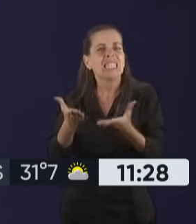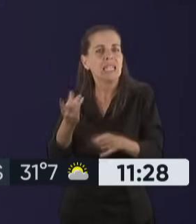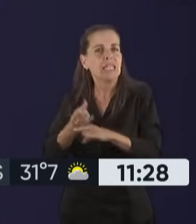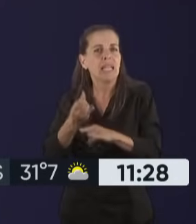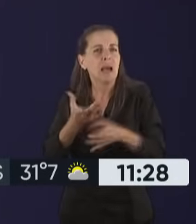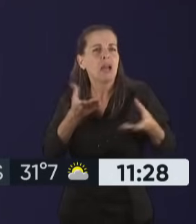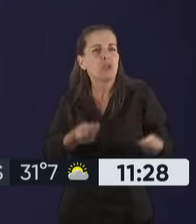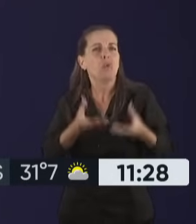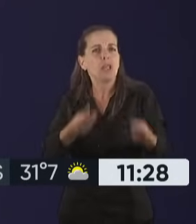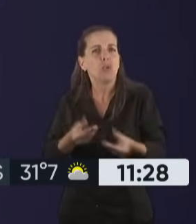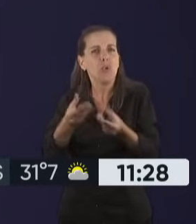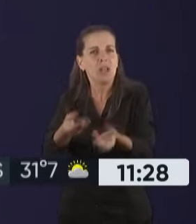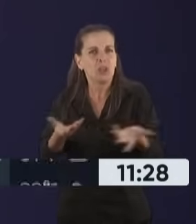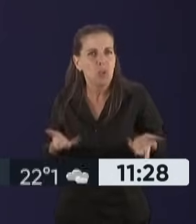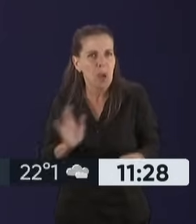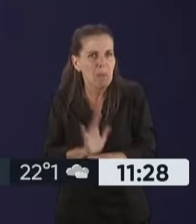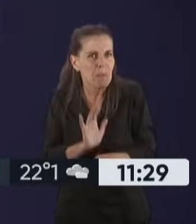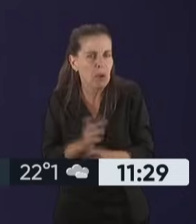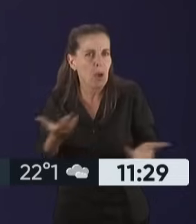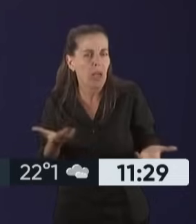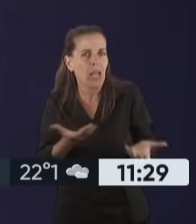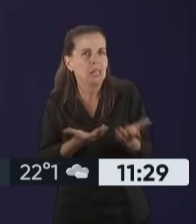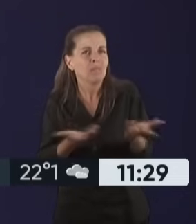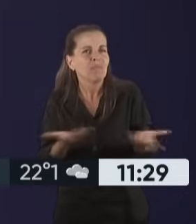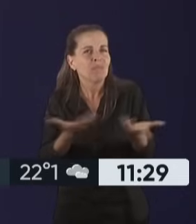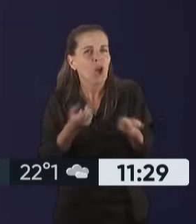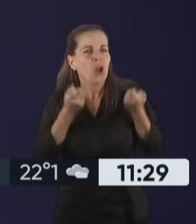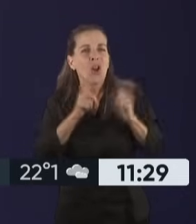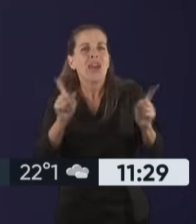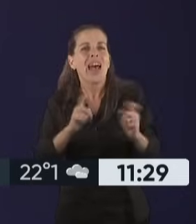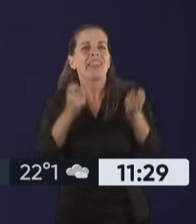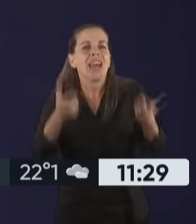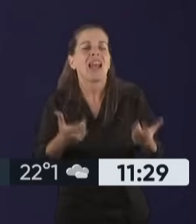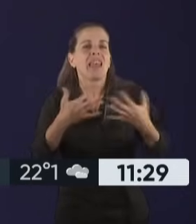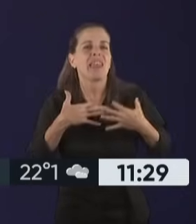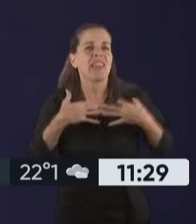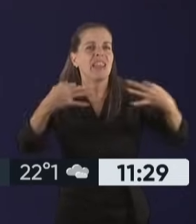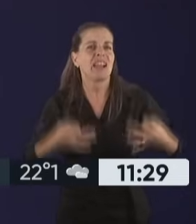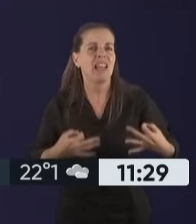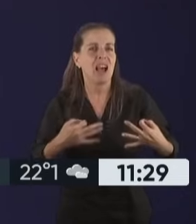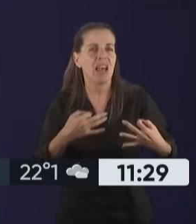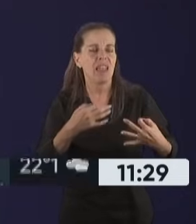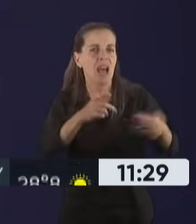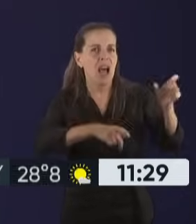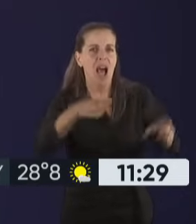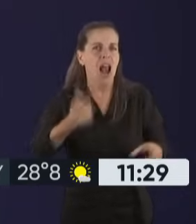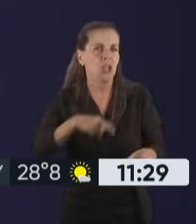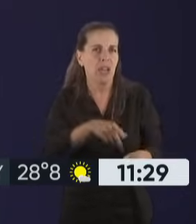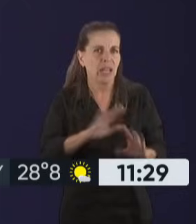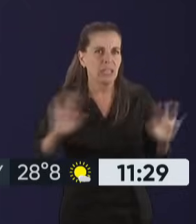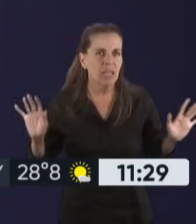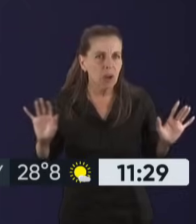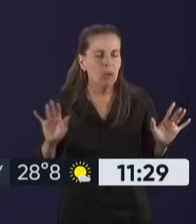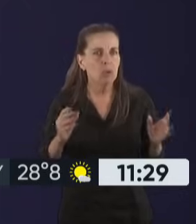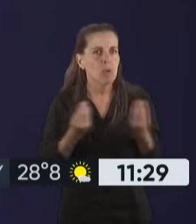que iba en contra muchas veces de la dignidad de los argentinos y con un sinfín de